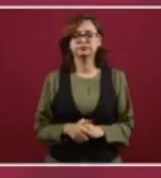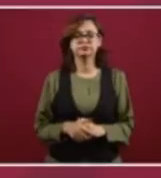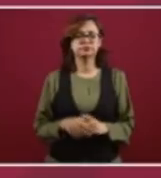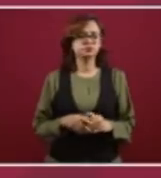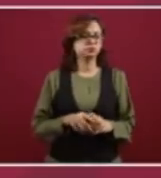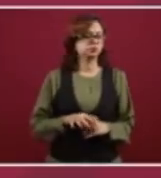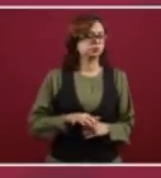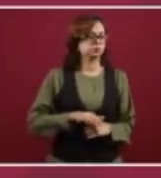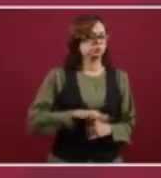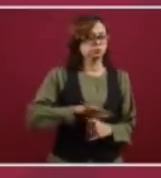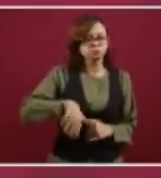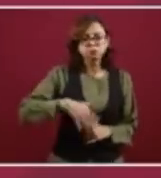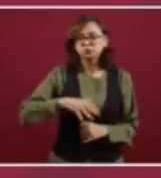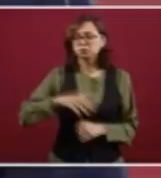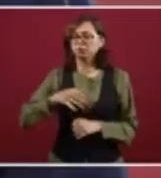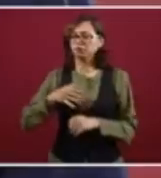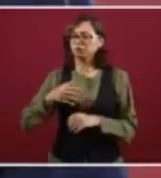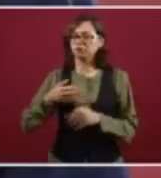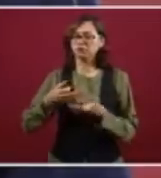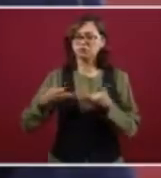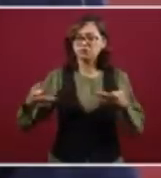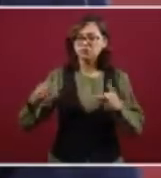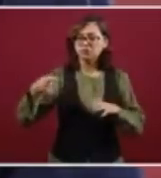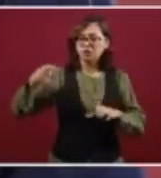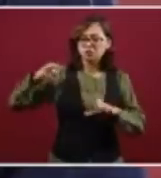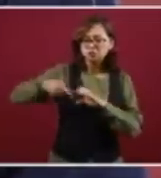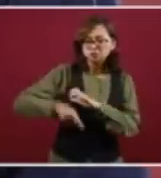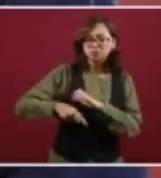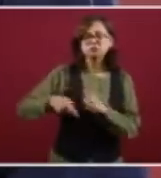exploración, producción petrolera,